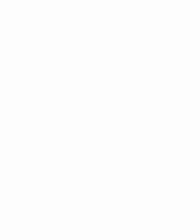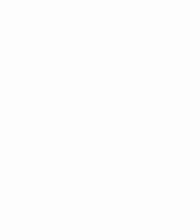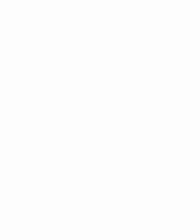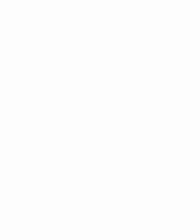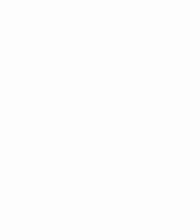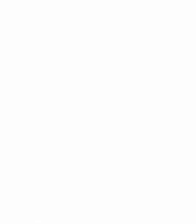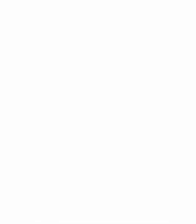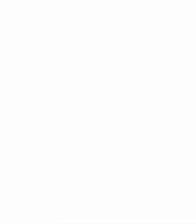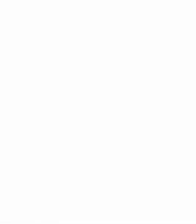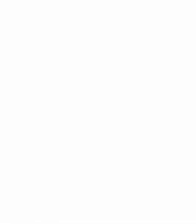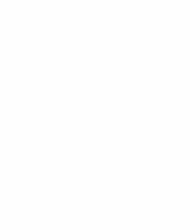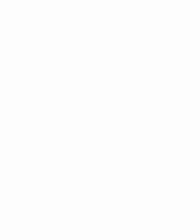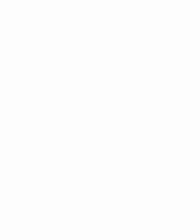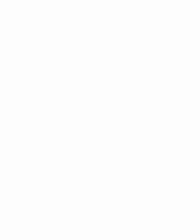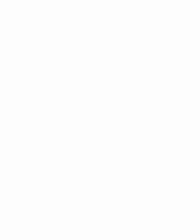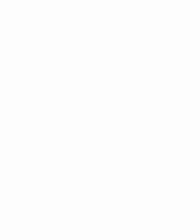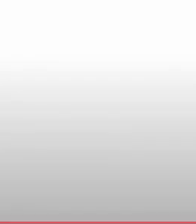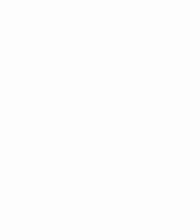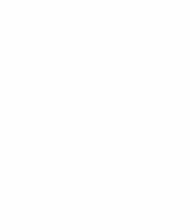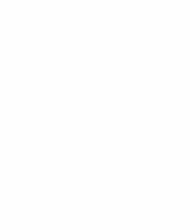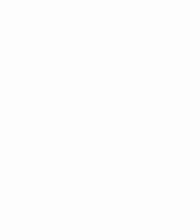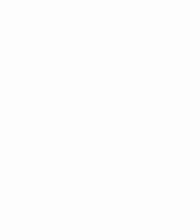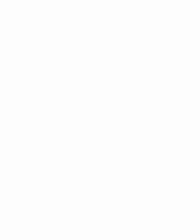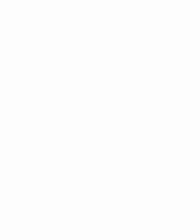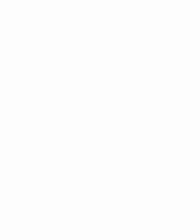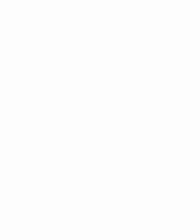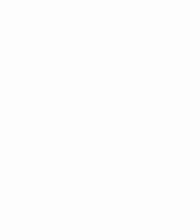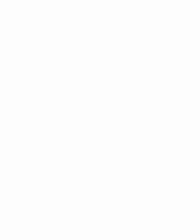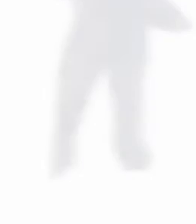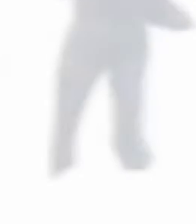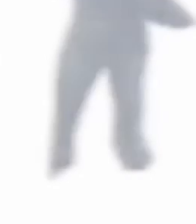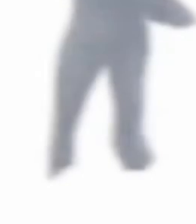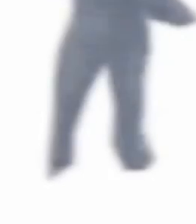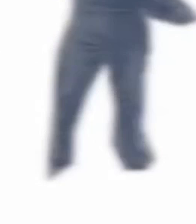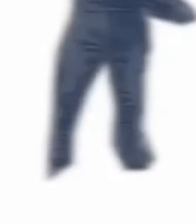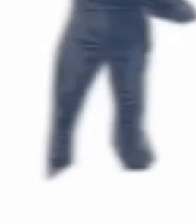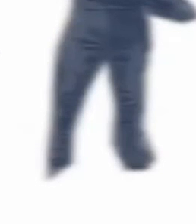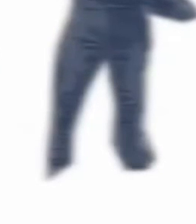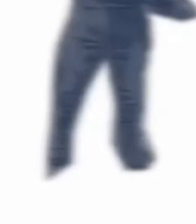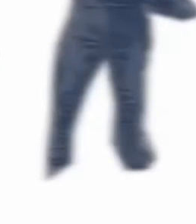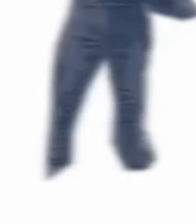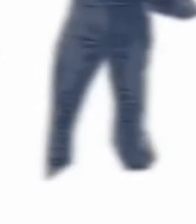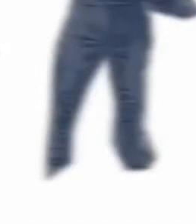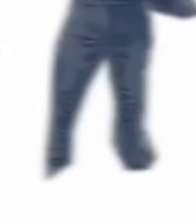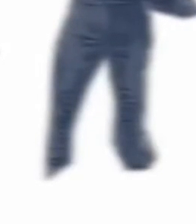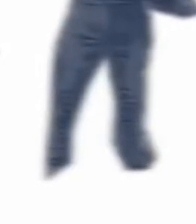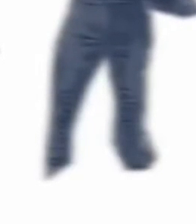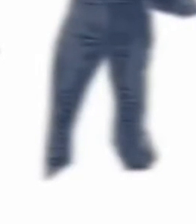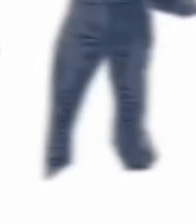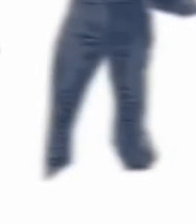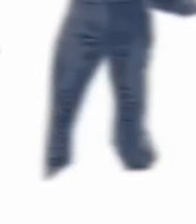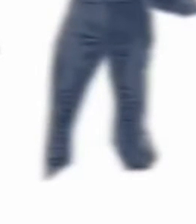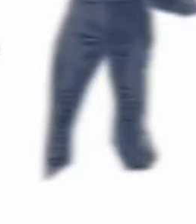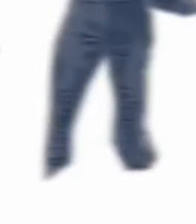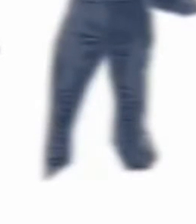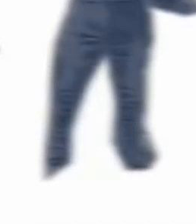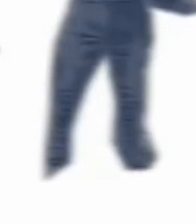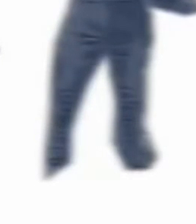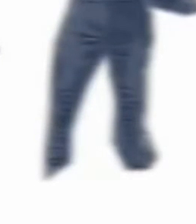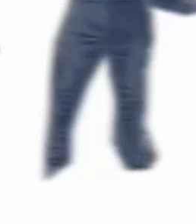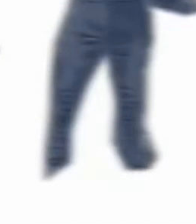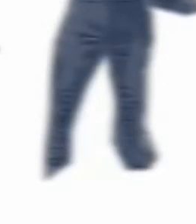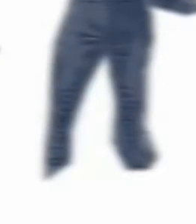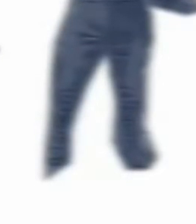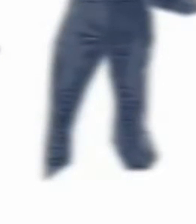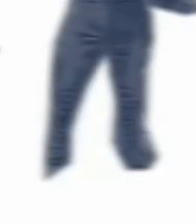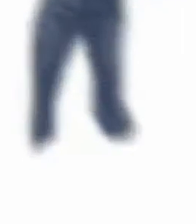camioneta. Al lugar se presentó el comandante de la Policía Federal en Nayarit, quien dijo tener órdenes expresas de García Luna de que se dejara ir al